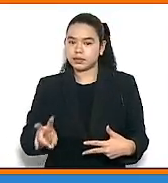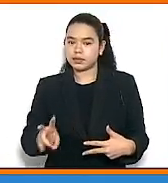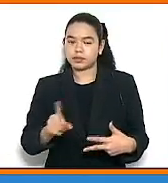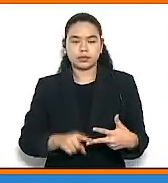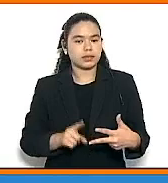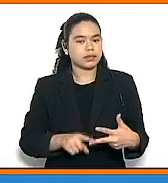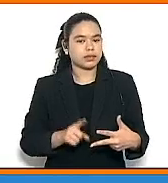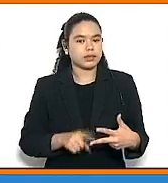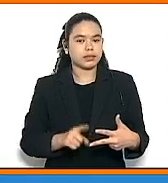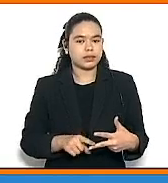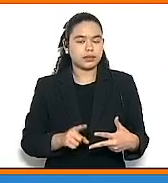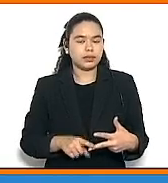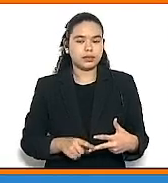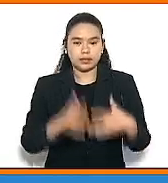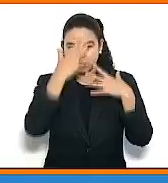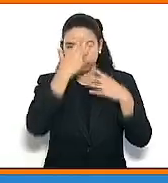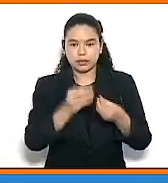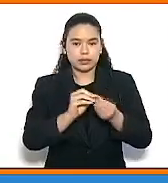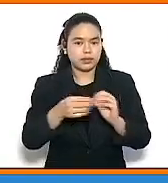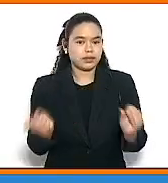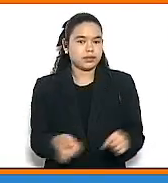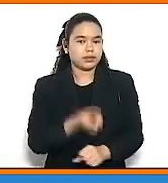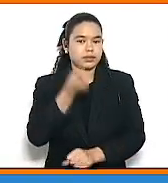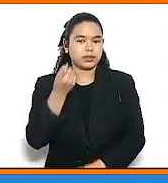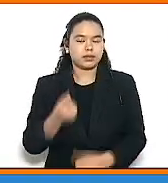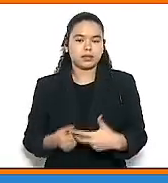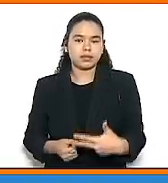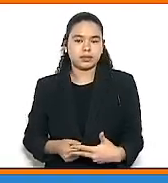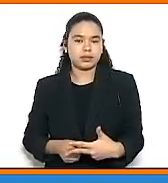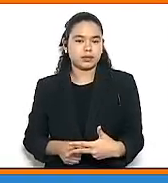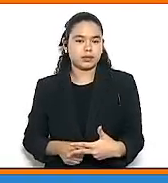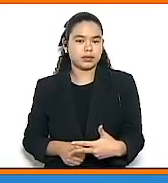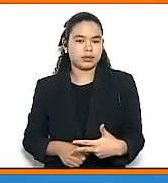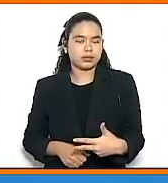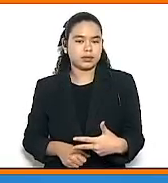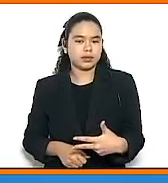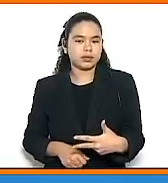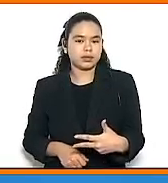87. Tercer y último número ganador,